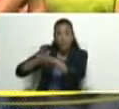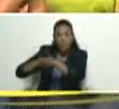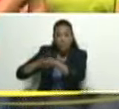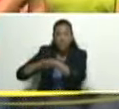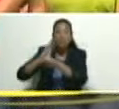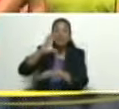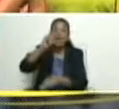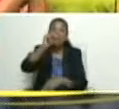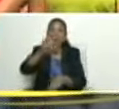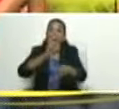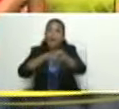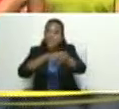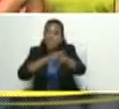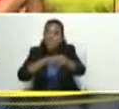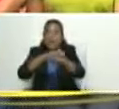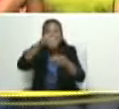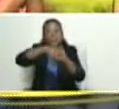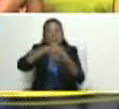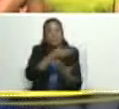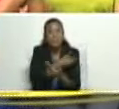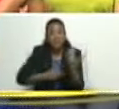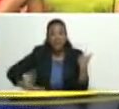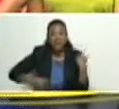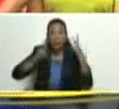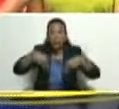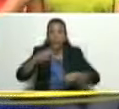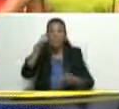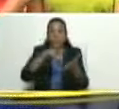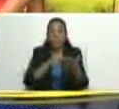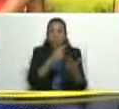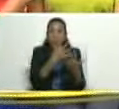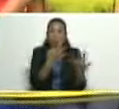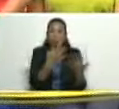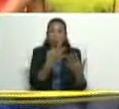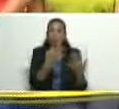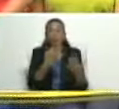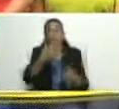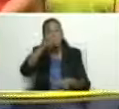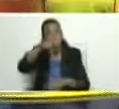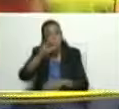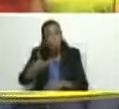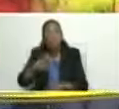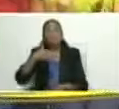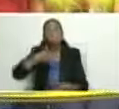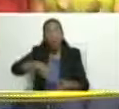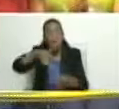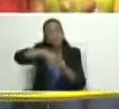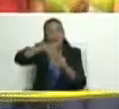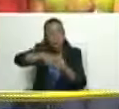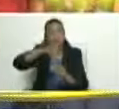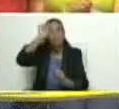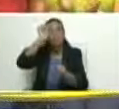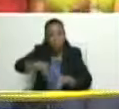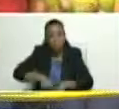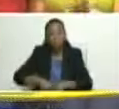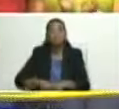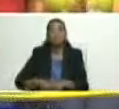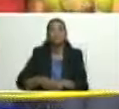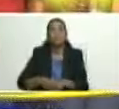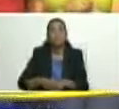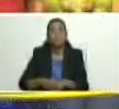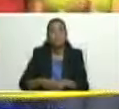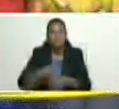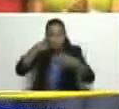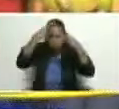CNE de elecciones presidenciales 28 de julio, amén, vamos a elecciones presidenciales. Y